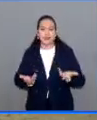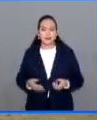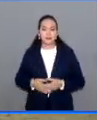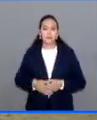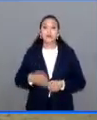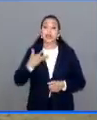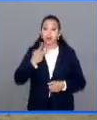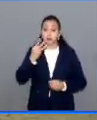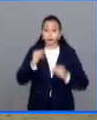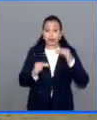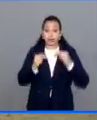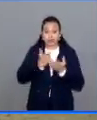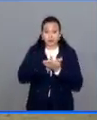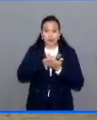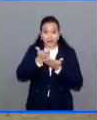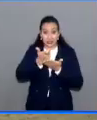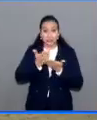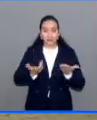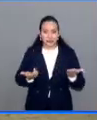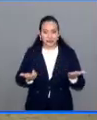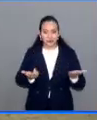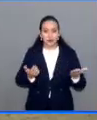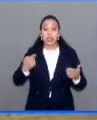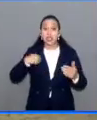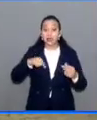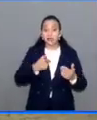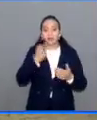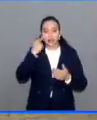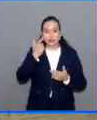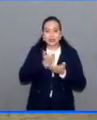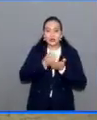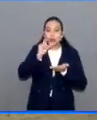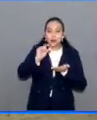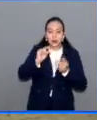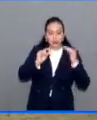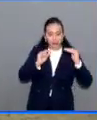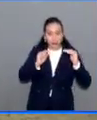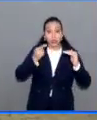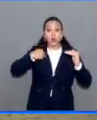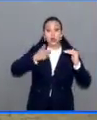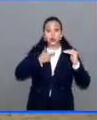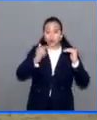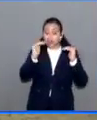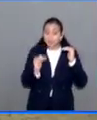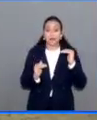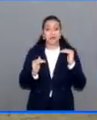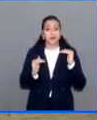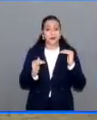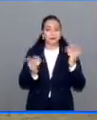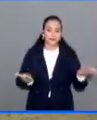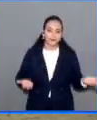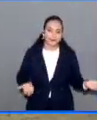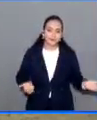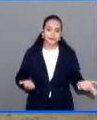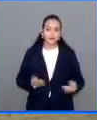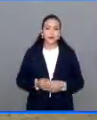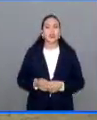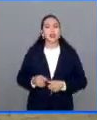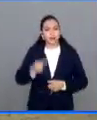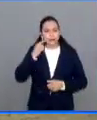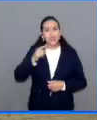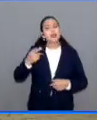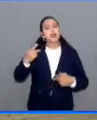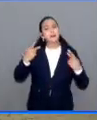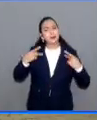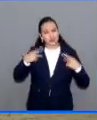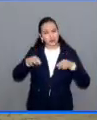salariales que estamos por debajo del sueldo mínimo. Algo comentaba hace un momento mi compañero. Compañeros con antigüedad de 30,